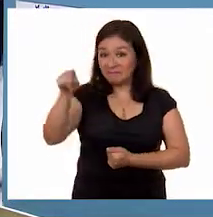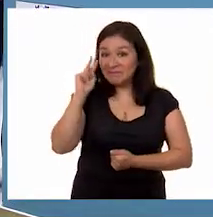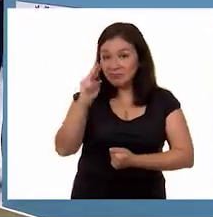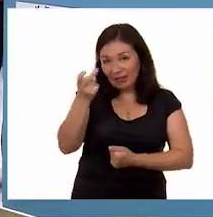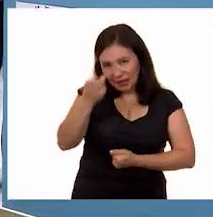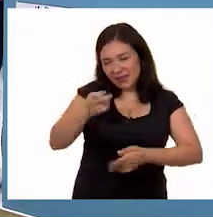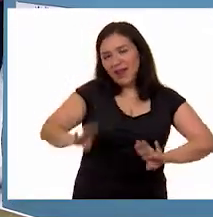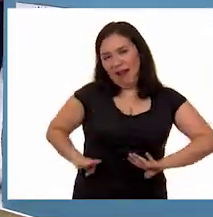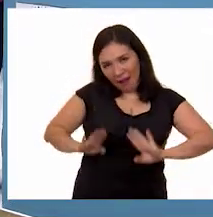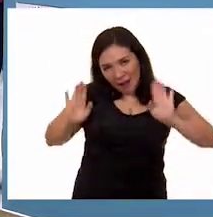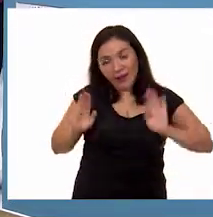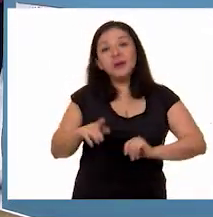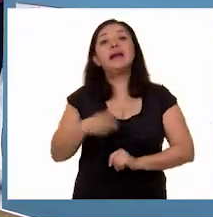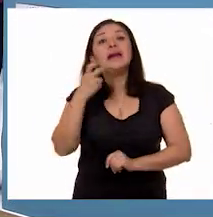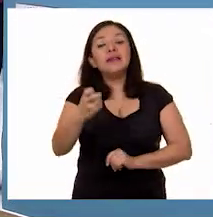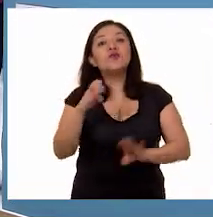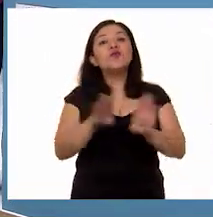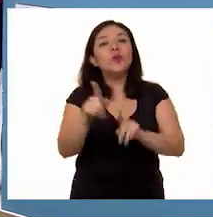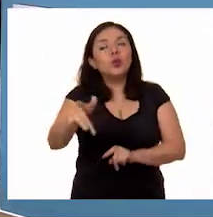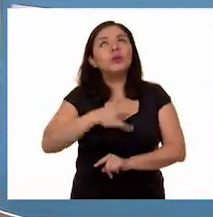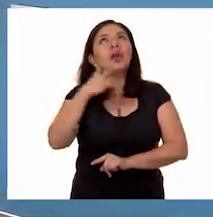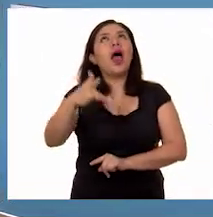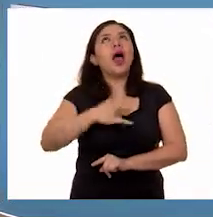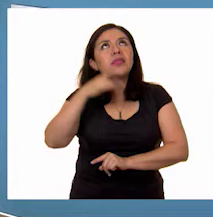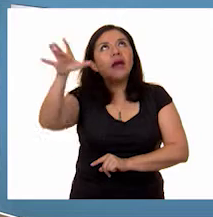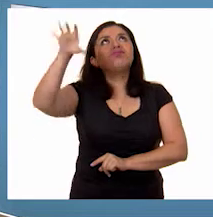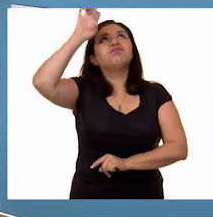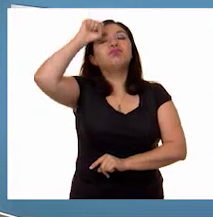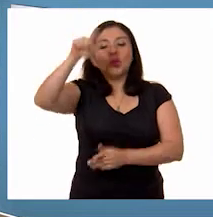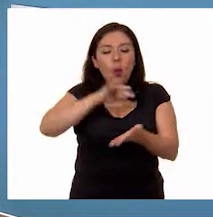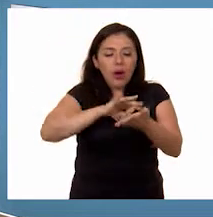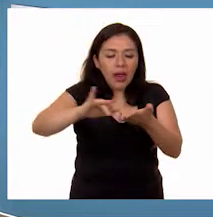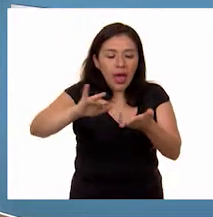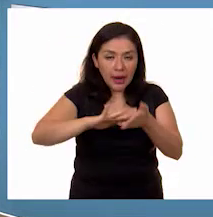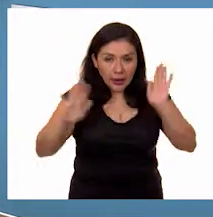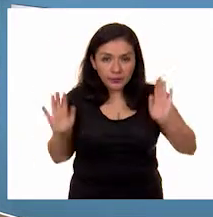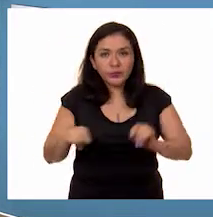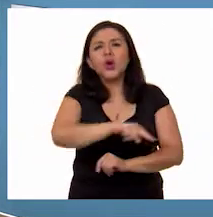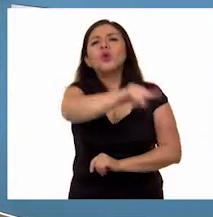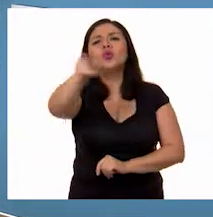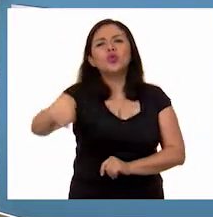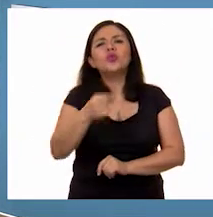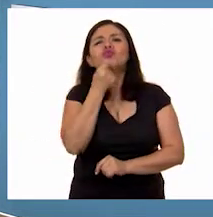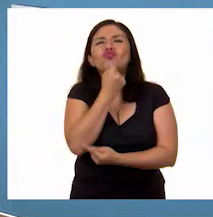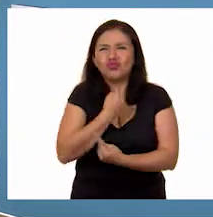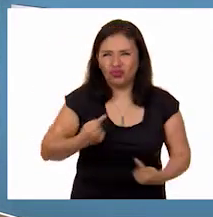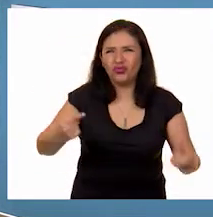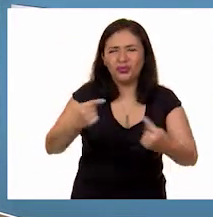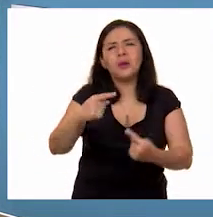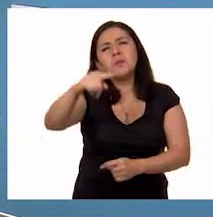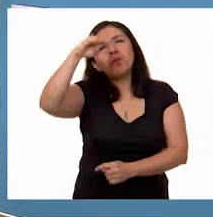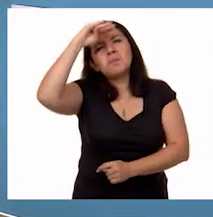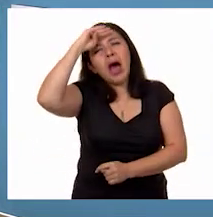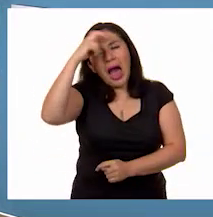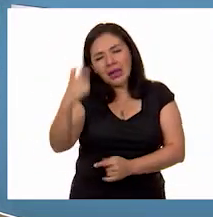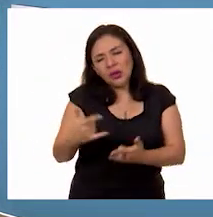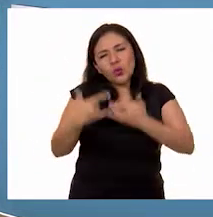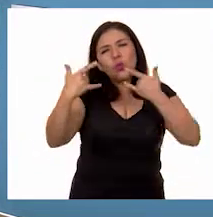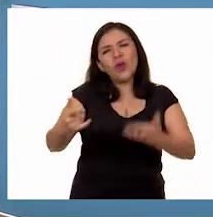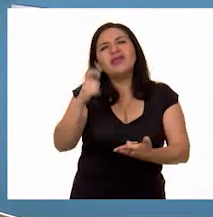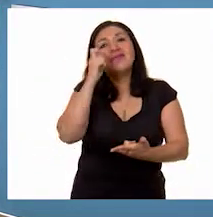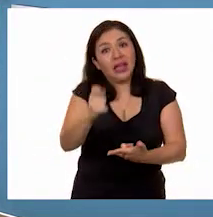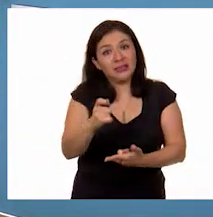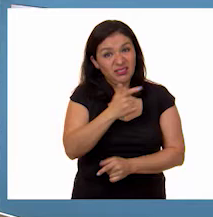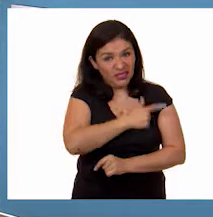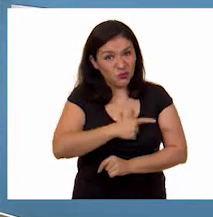por supuesto. Eso es lo que te transmite como lectora. Ustedes, niños y niñas en casa, ¿qué piensan del cuento?